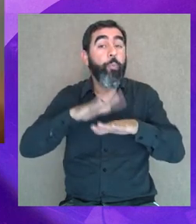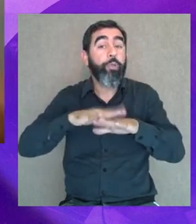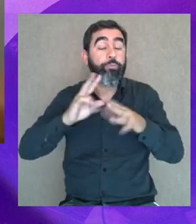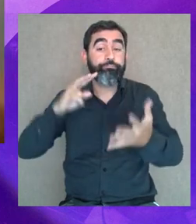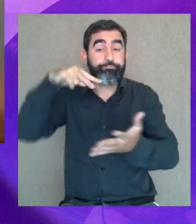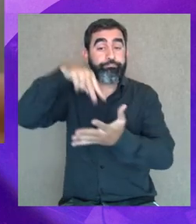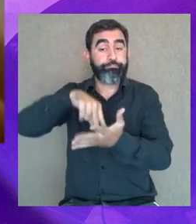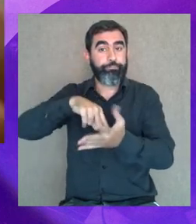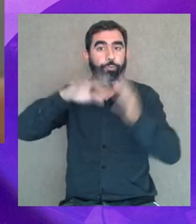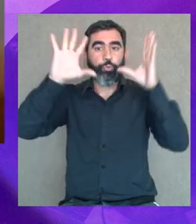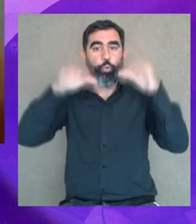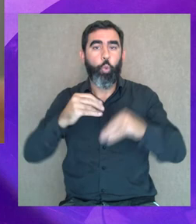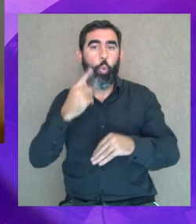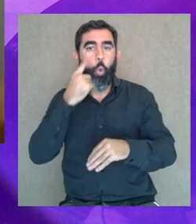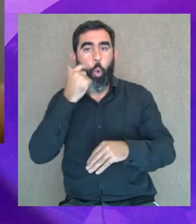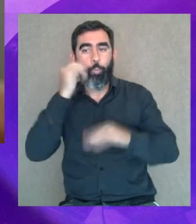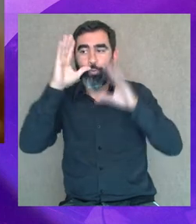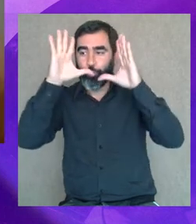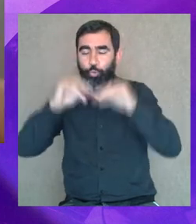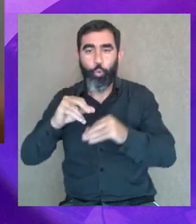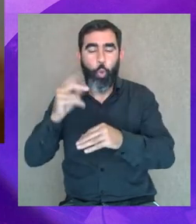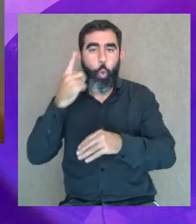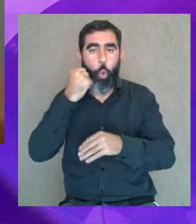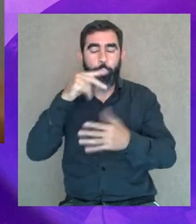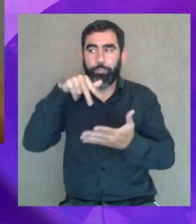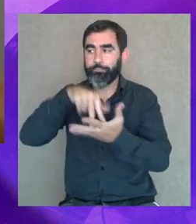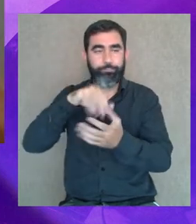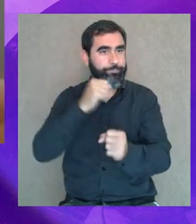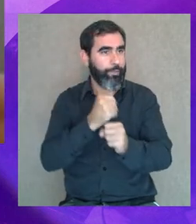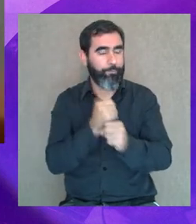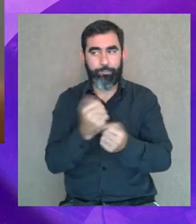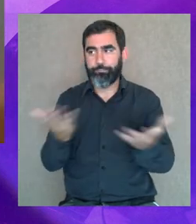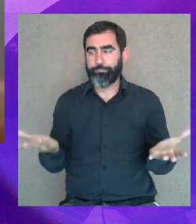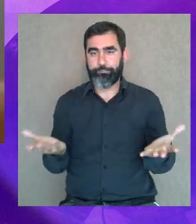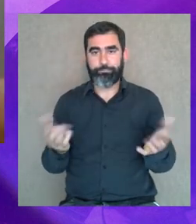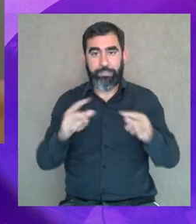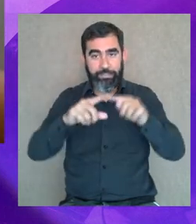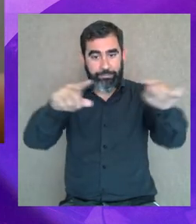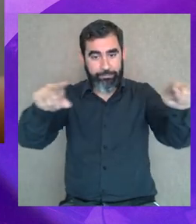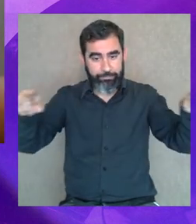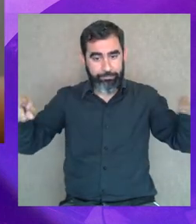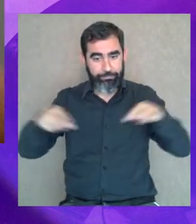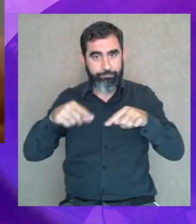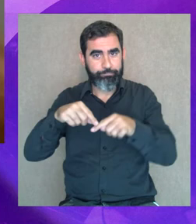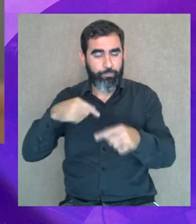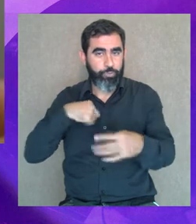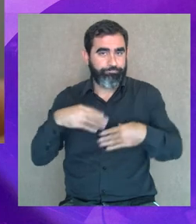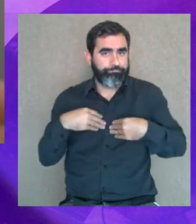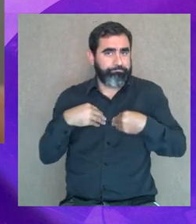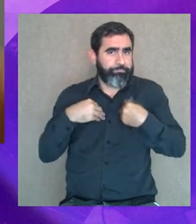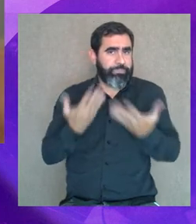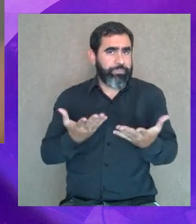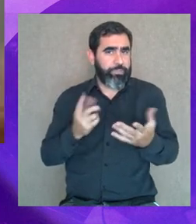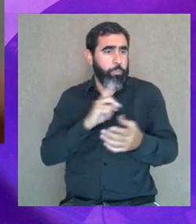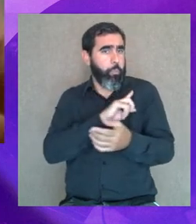hora estuvieron escenario eran todos hombres todos hombres entonces dentro de un escenario yo lo que sentí era como